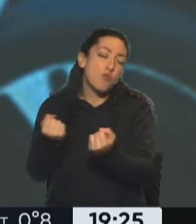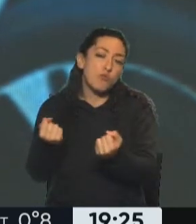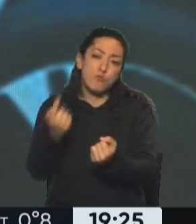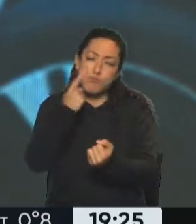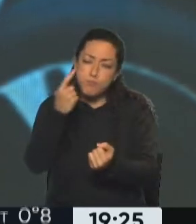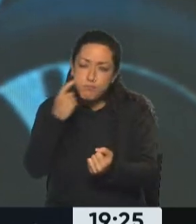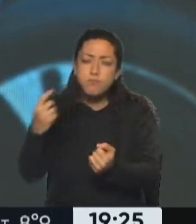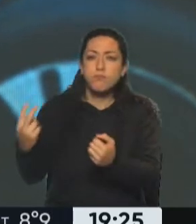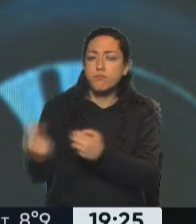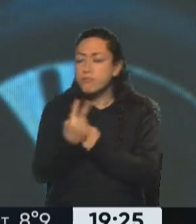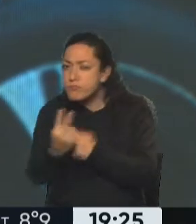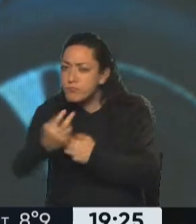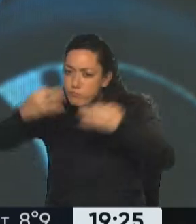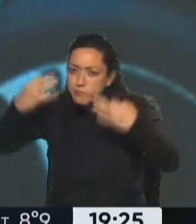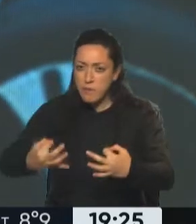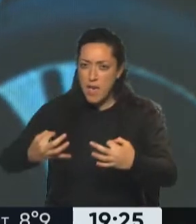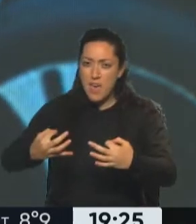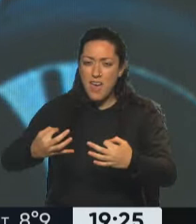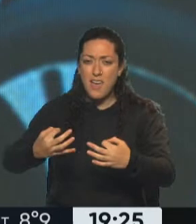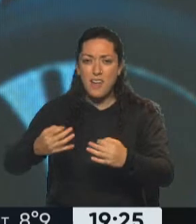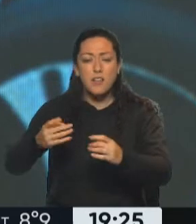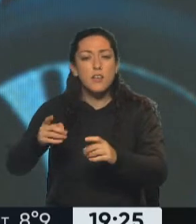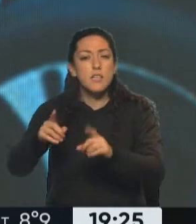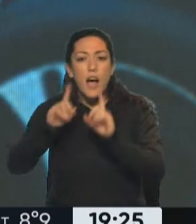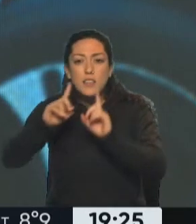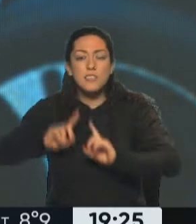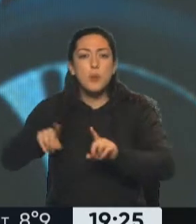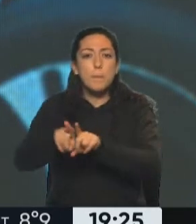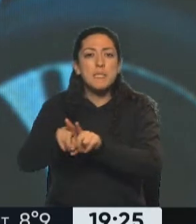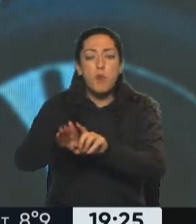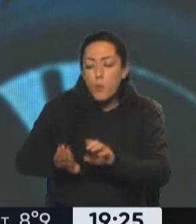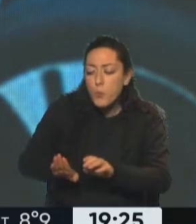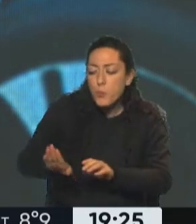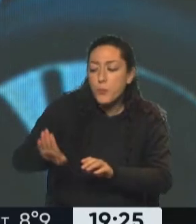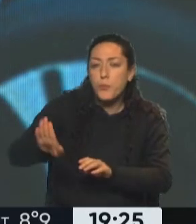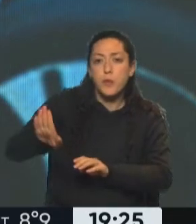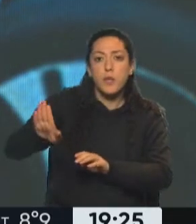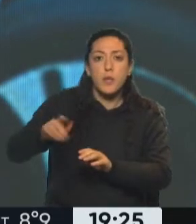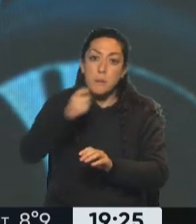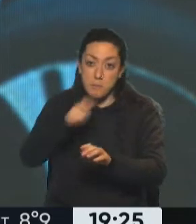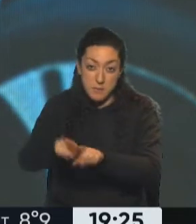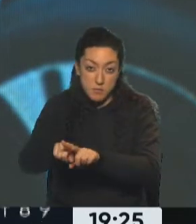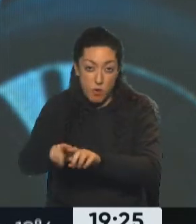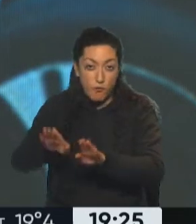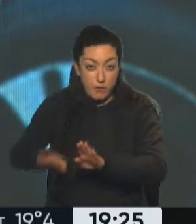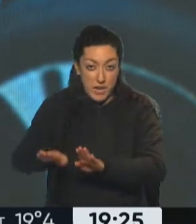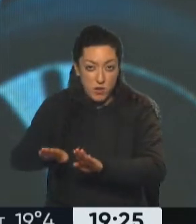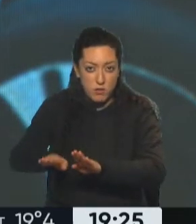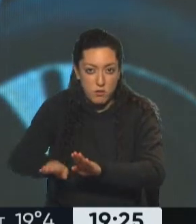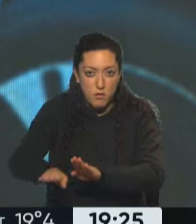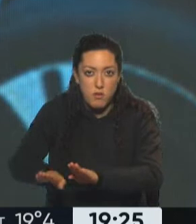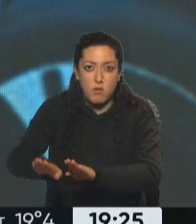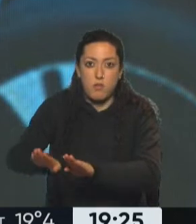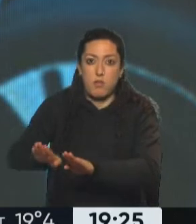de controles. Tiene asistentes, por ejemplo, de tracción en pendiente. Vos cuando soltás el freno, te queda trabado. En